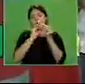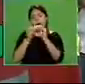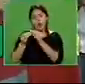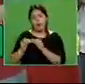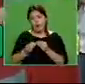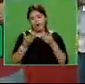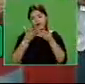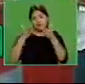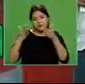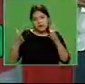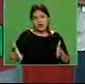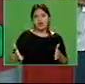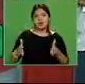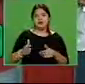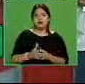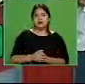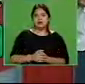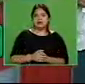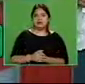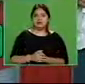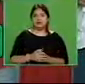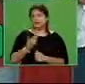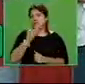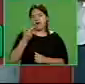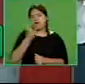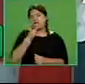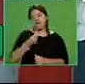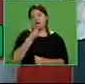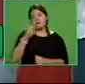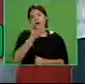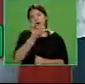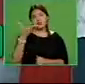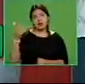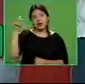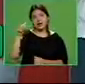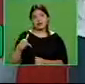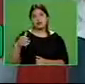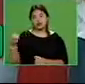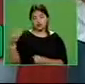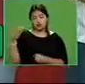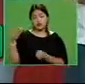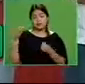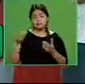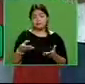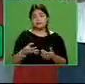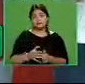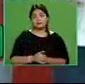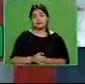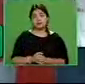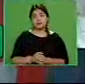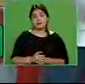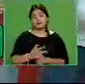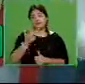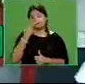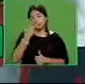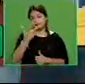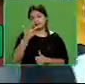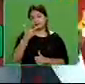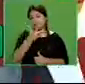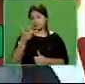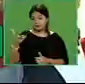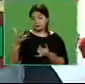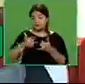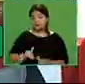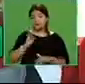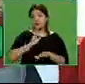van a ampliar para que sea mucho más sencillo para ustedes. Aquí tú vas a recibir por 3 de tus hijos, porque es